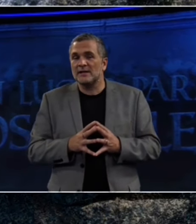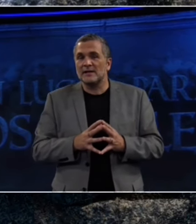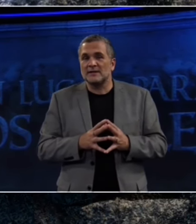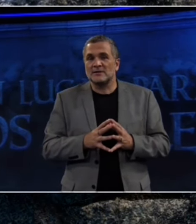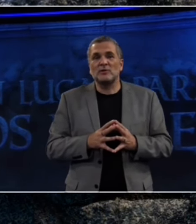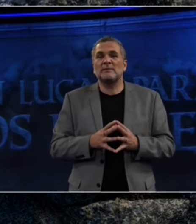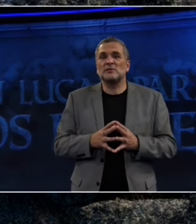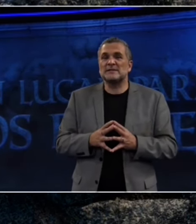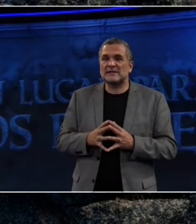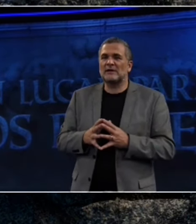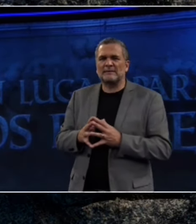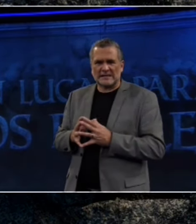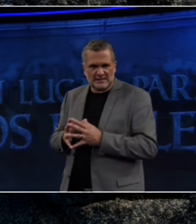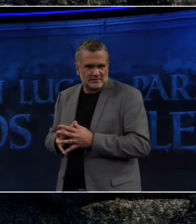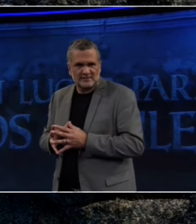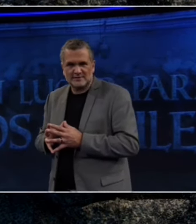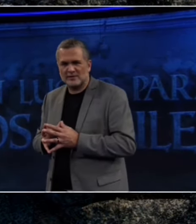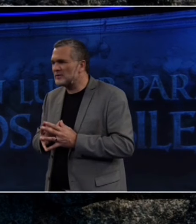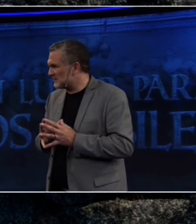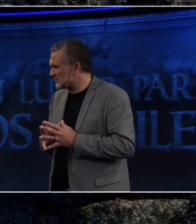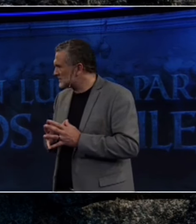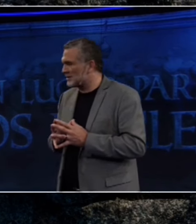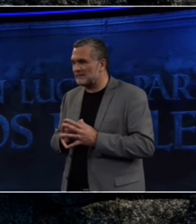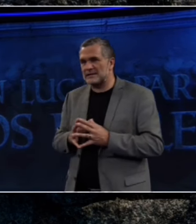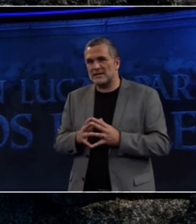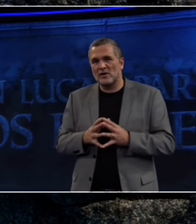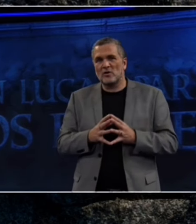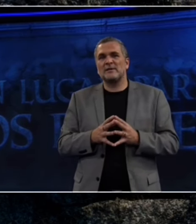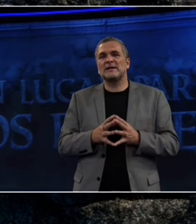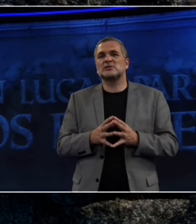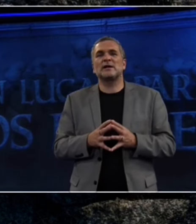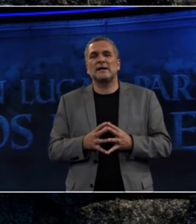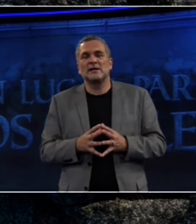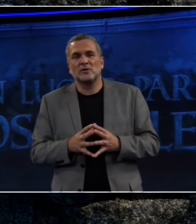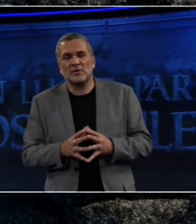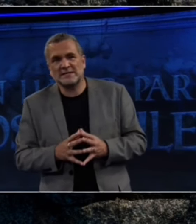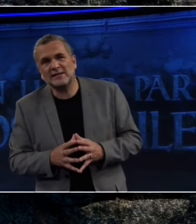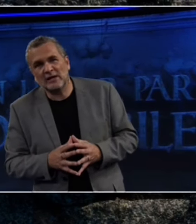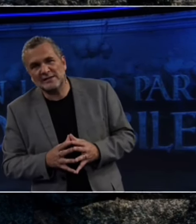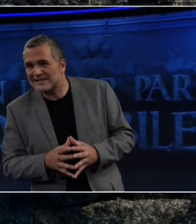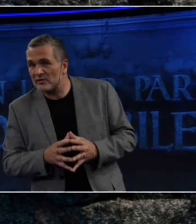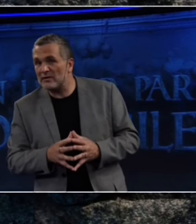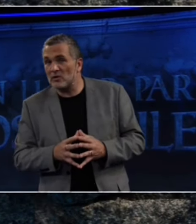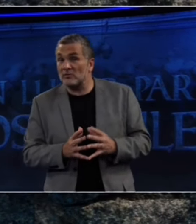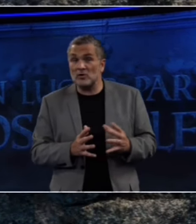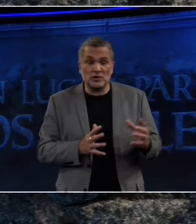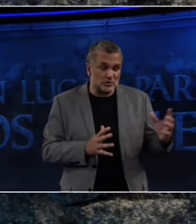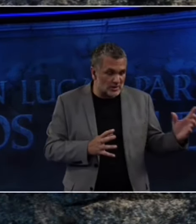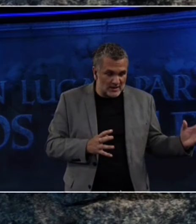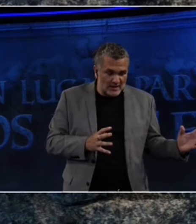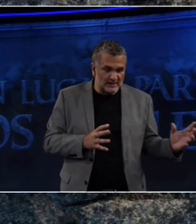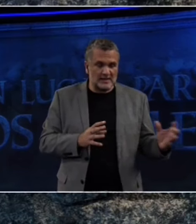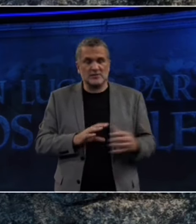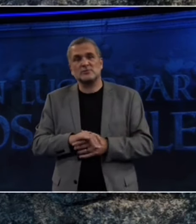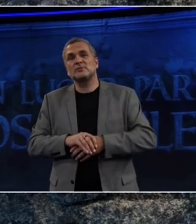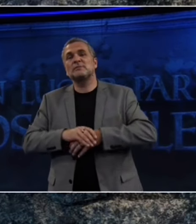Seoane seguramente hubiese estado en la marcha. Seguramente hubiese estado en la marcha. Hoy María Seoane hubiese estado alzando la voz, como lo